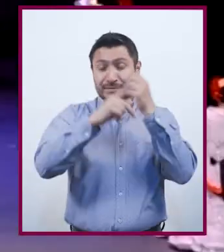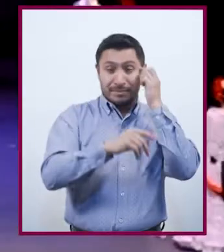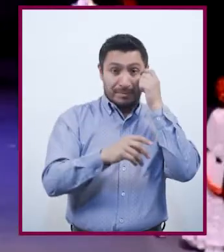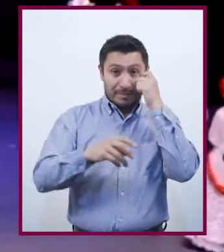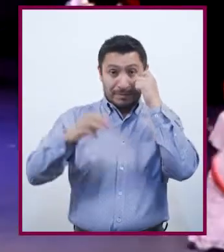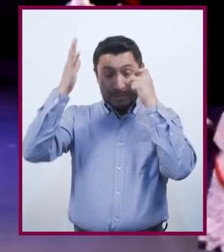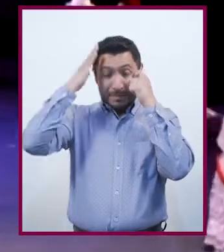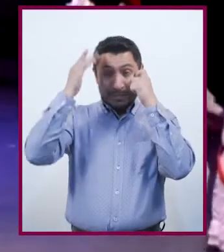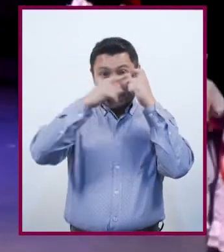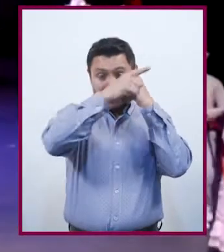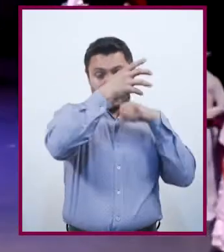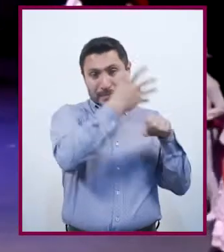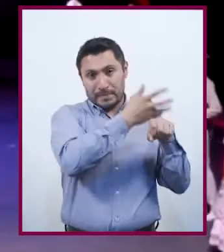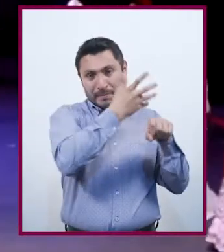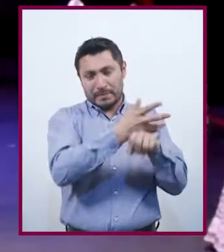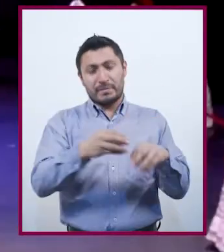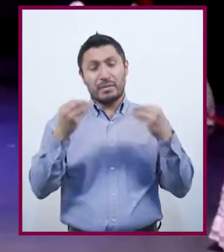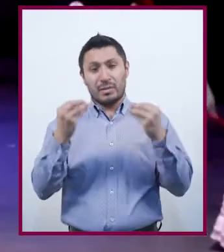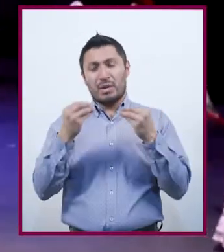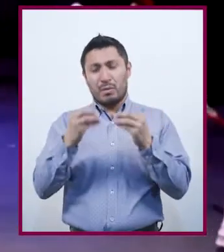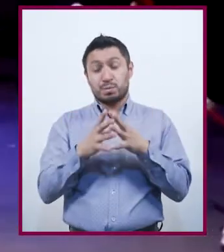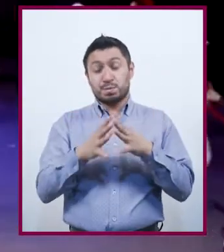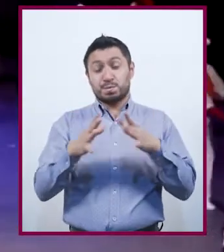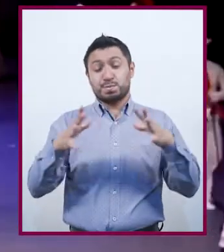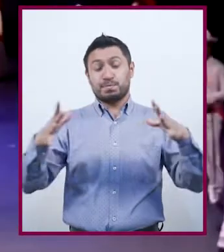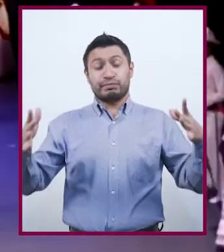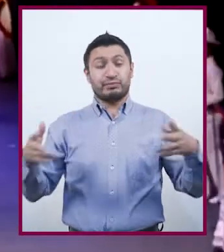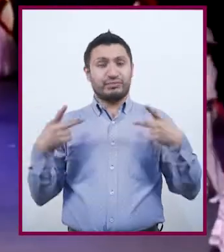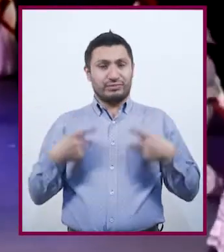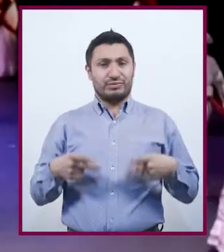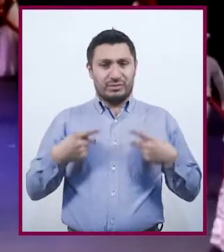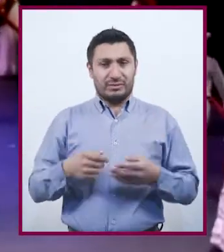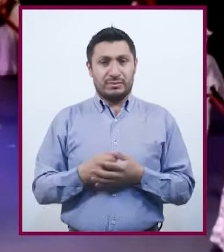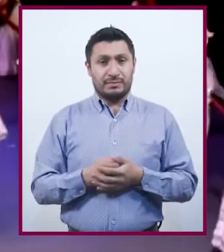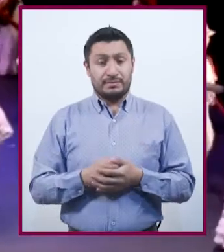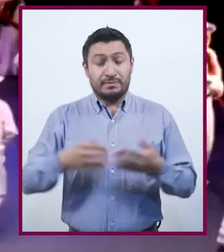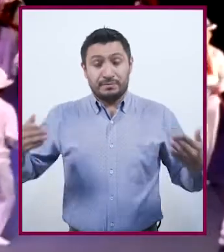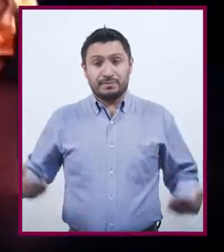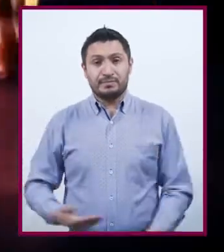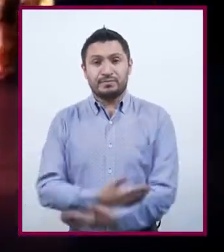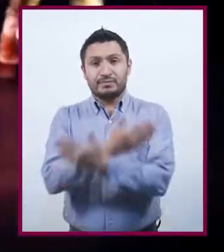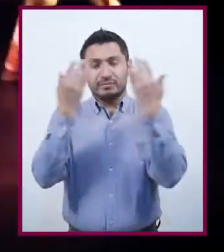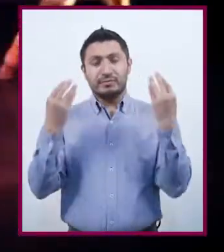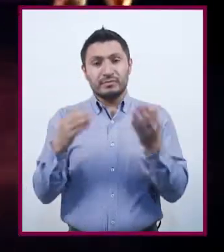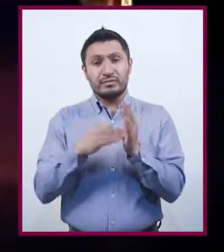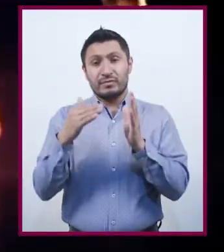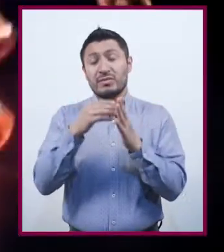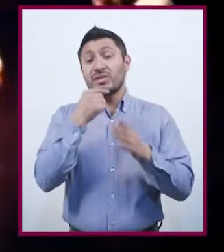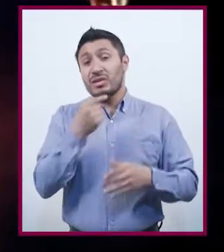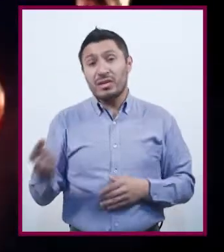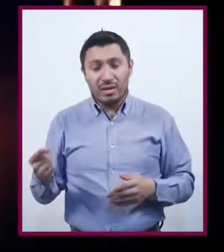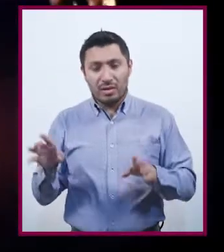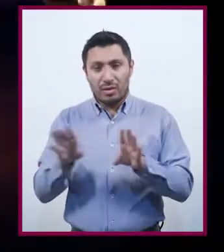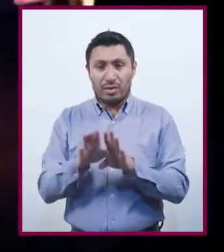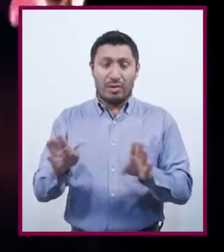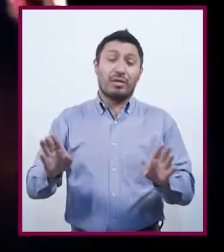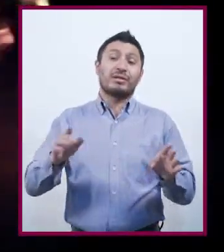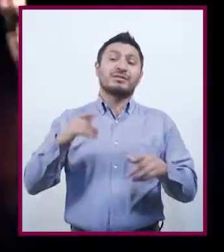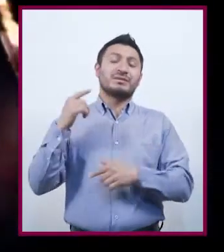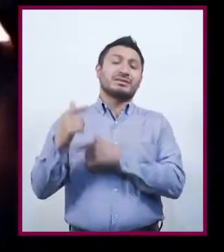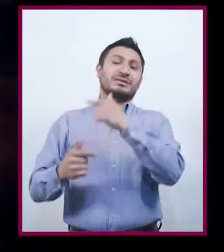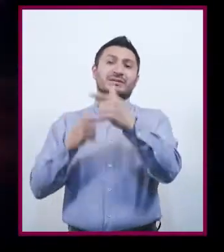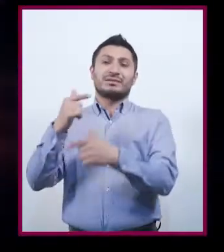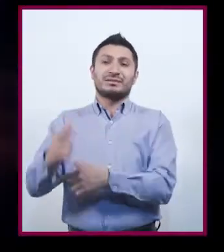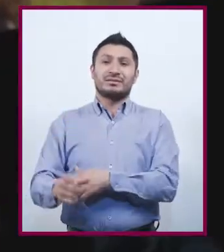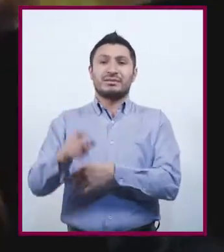a cambiar hacia mediados del siglo XX. Pues después de la Segunda Guerra Mundial, varios países de Occidente, encabezados